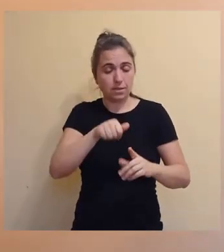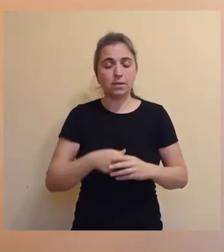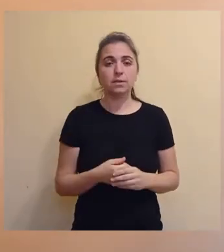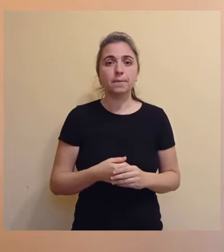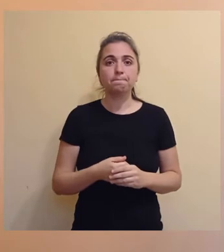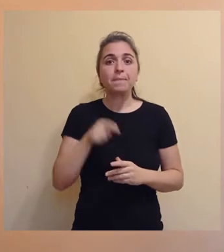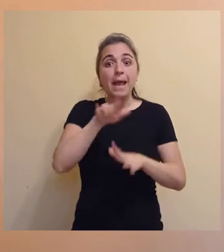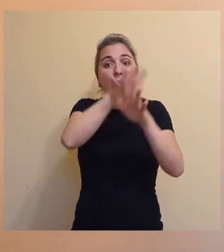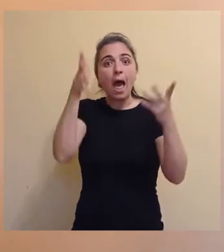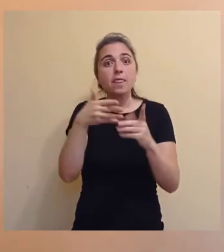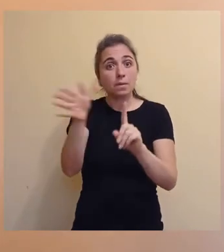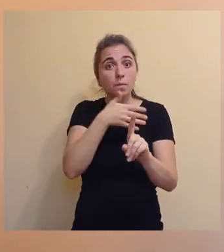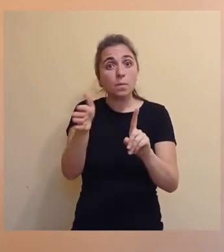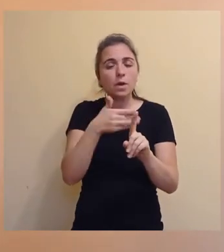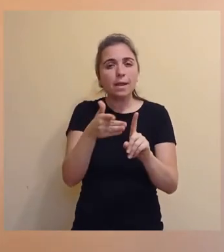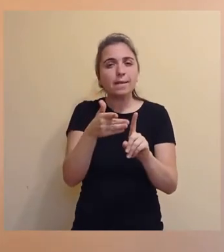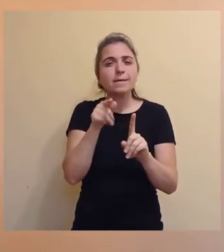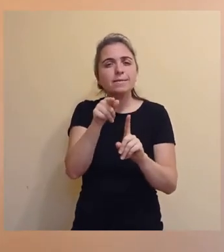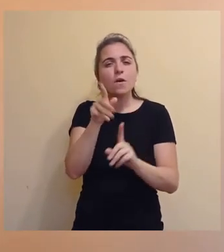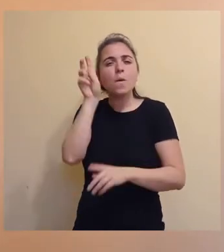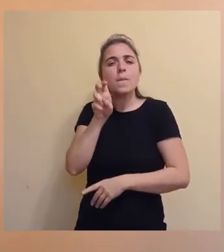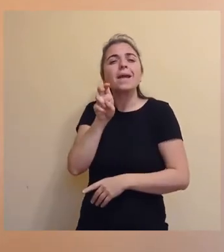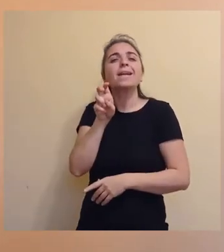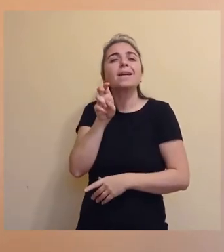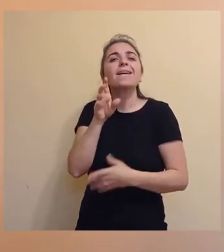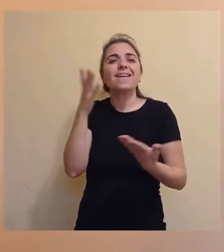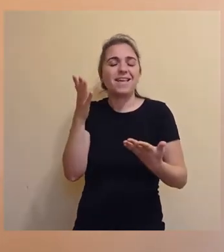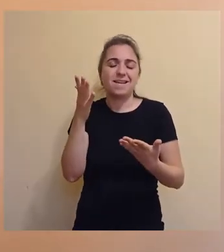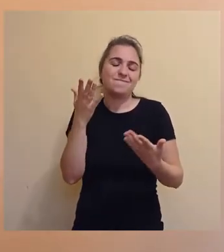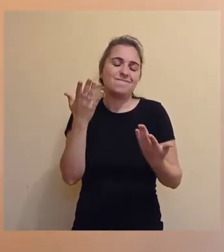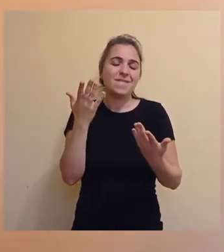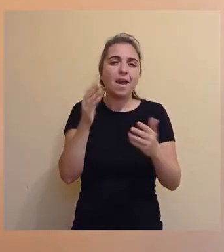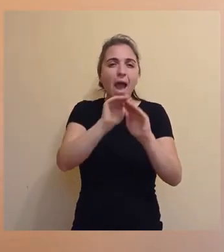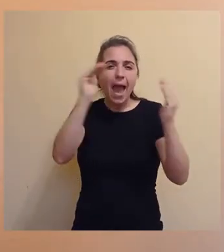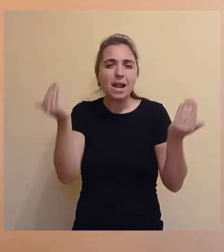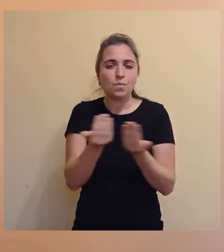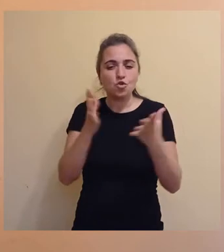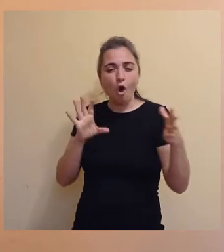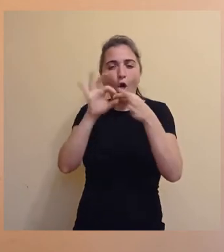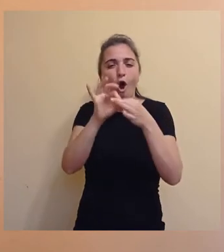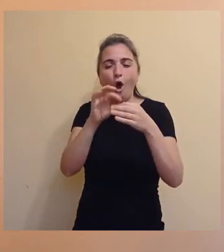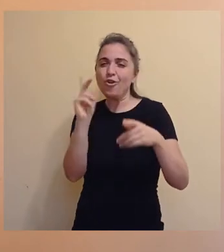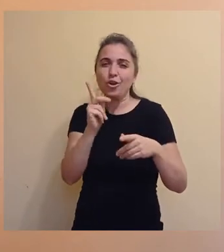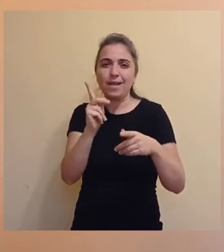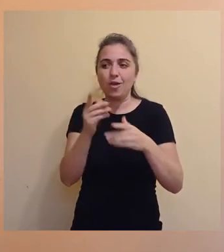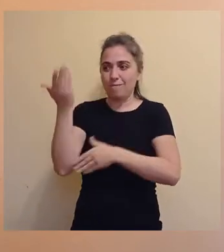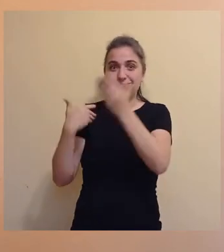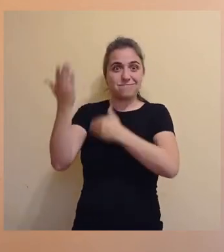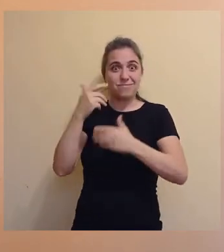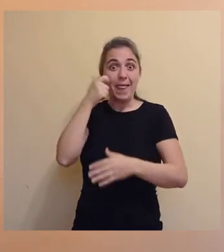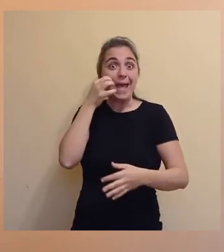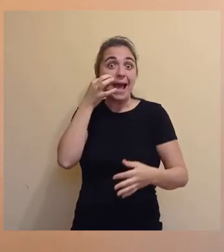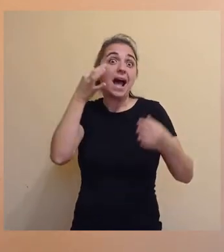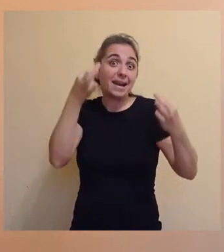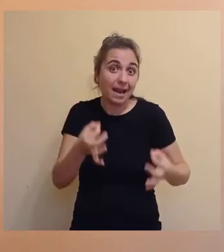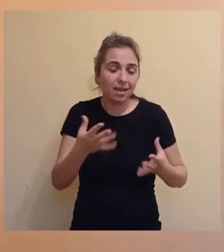Estas ciberviolencias en realidad vienen ya del mundo offline, del mundo no conectado, ¿no? Si podemos decir en algún momento